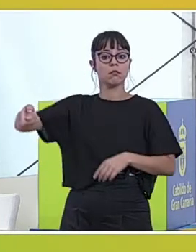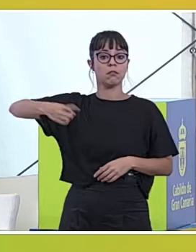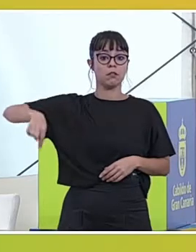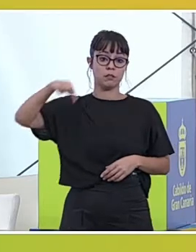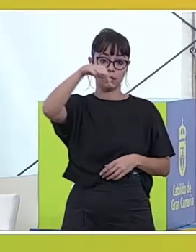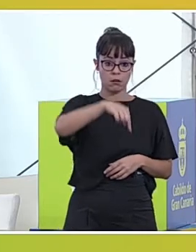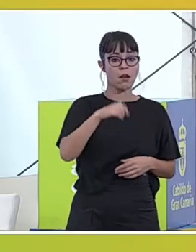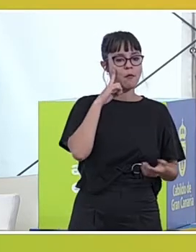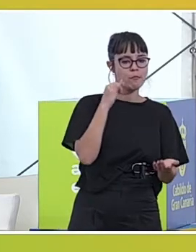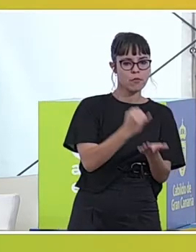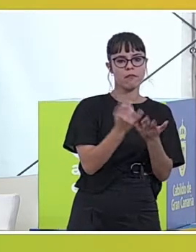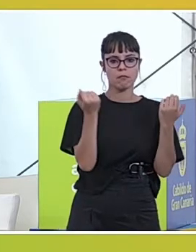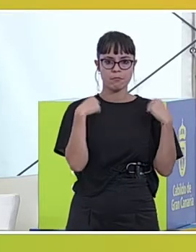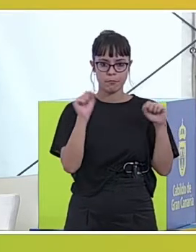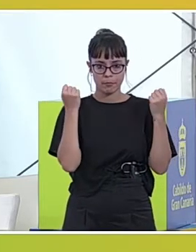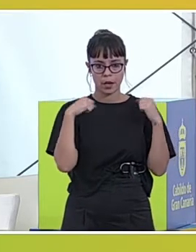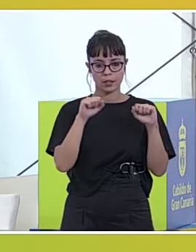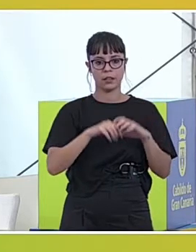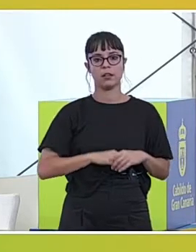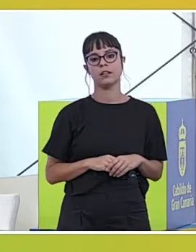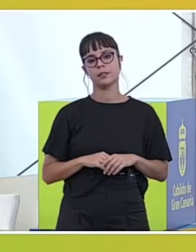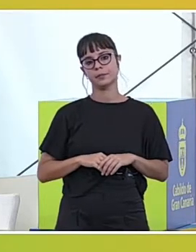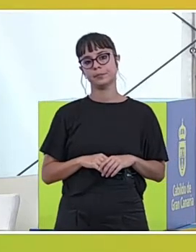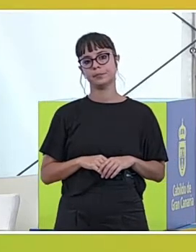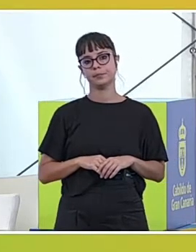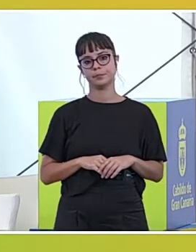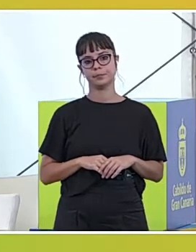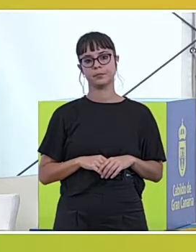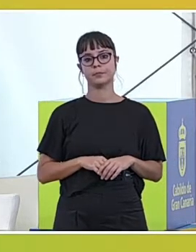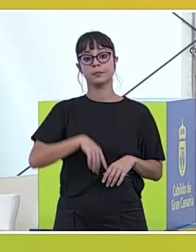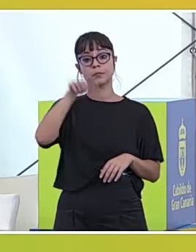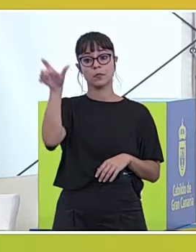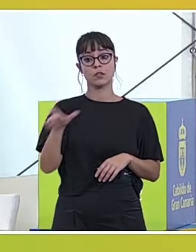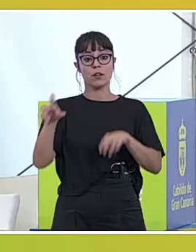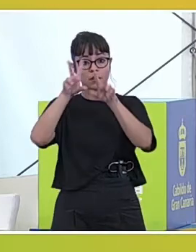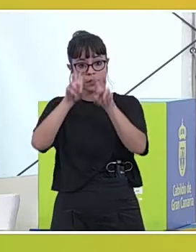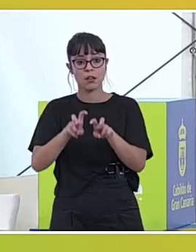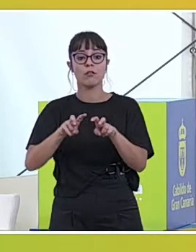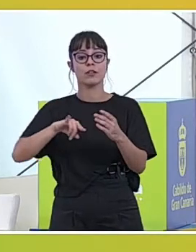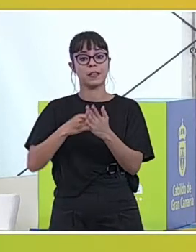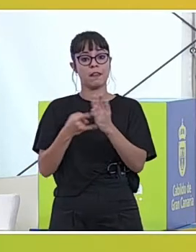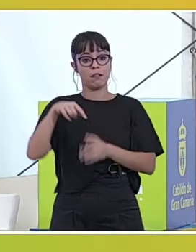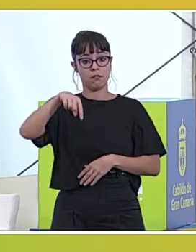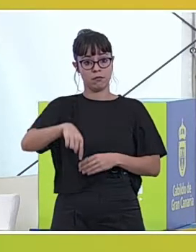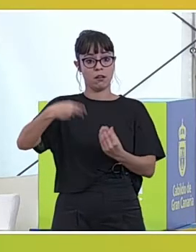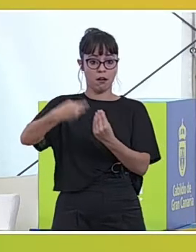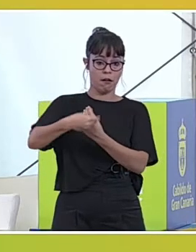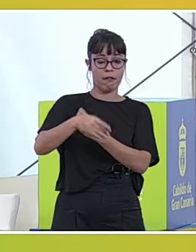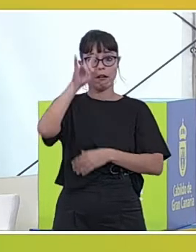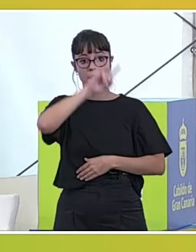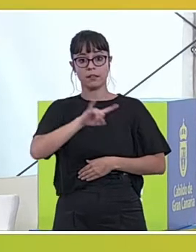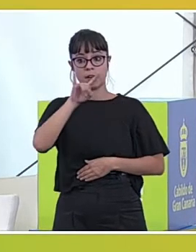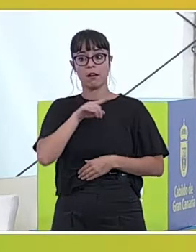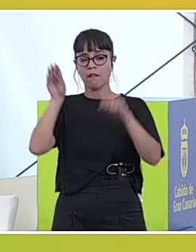estas condiciones, incrementar la cualificación de investigadores y técnicos locales y, en definitiva,